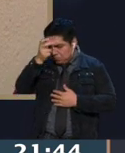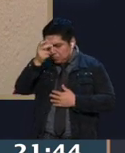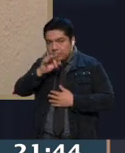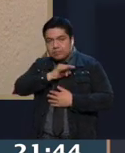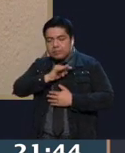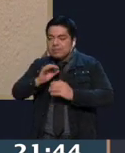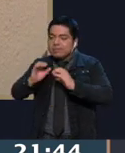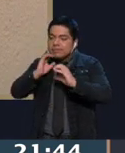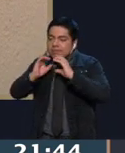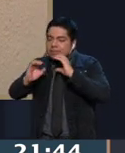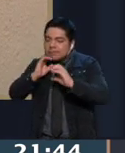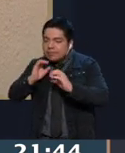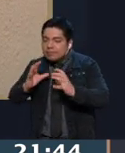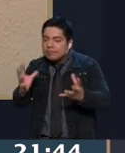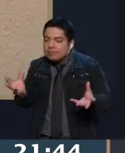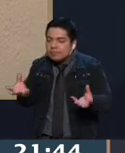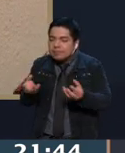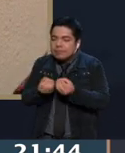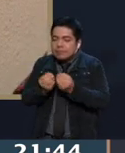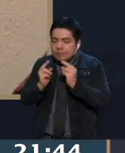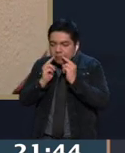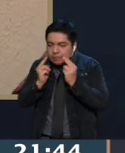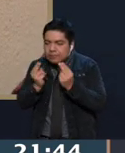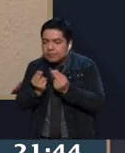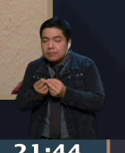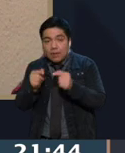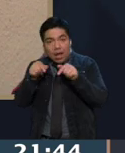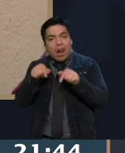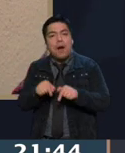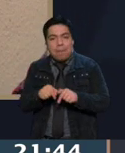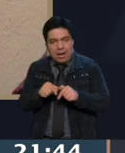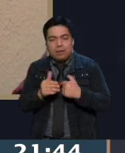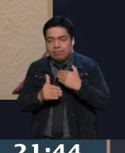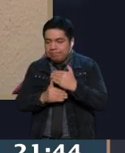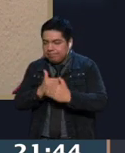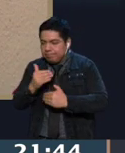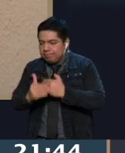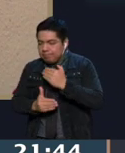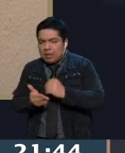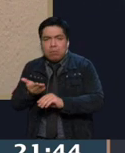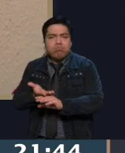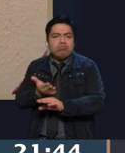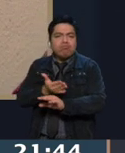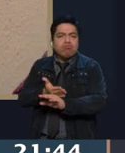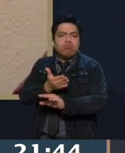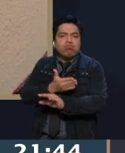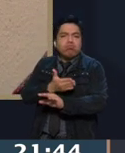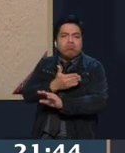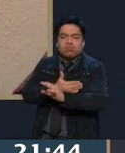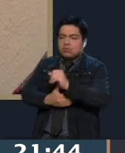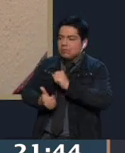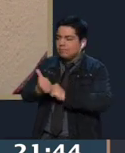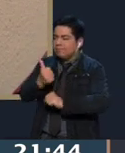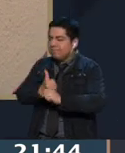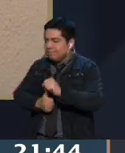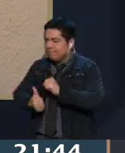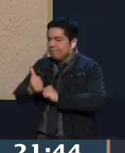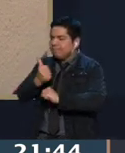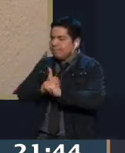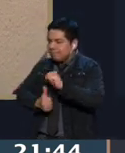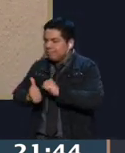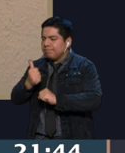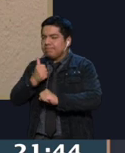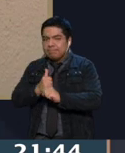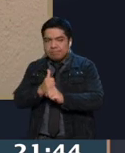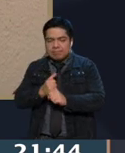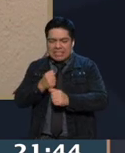diálogo y unidad que requiere para este proceso desde hace décadas. Las organizaciones, la